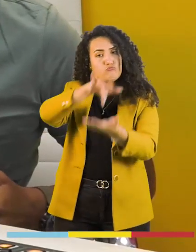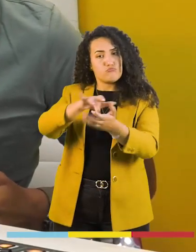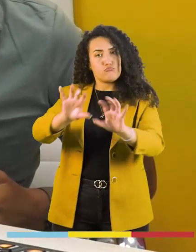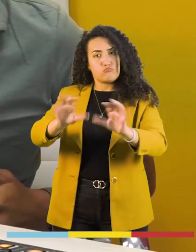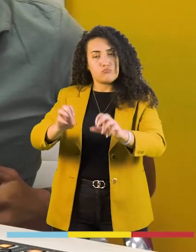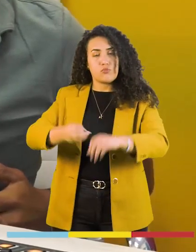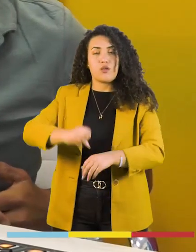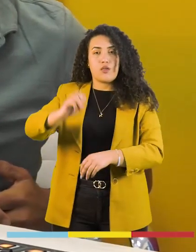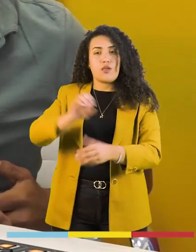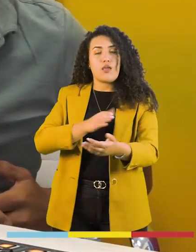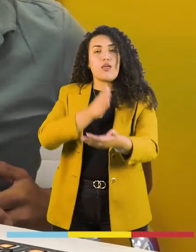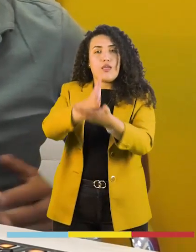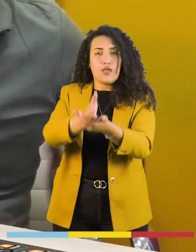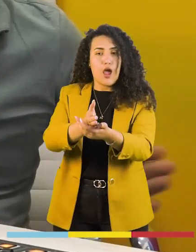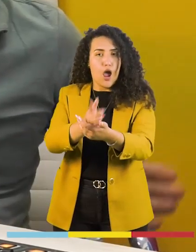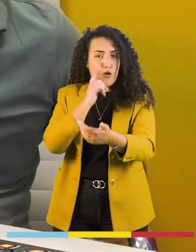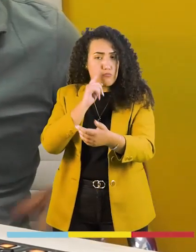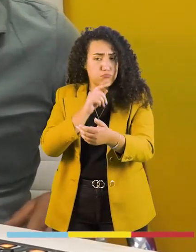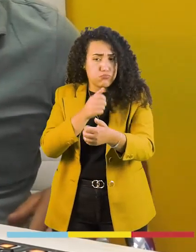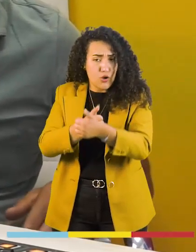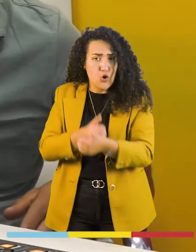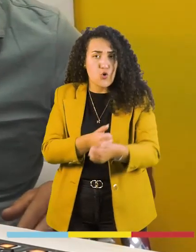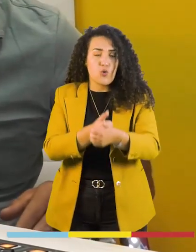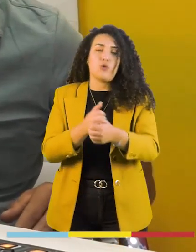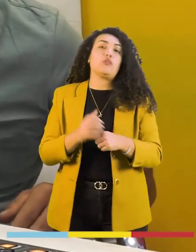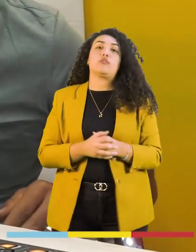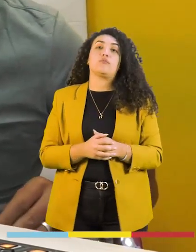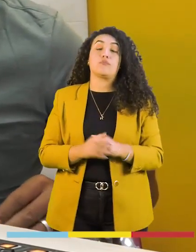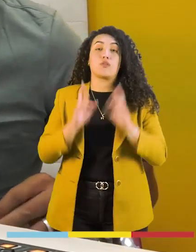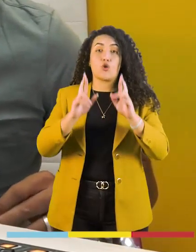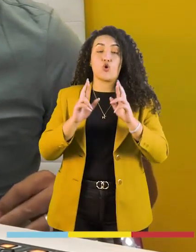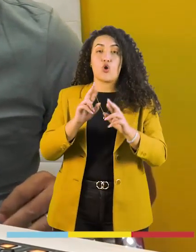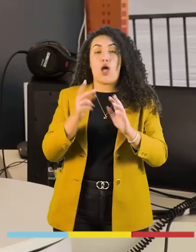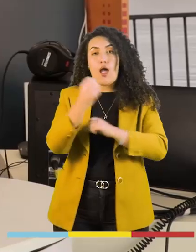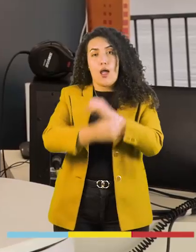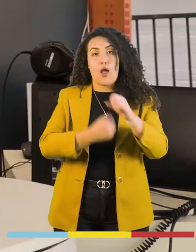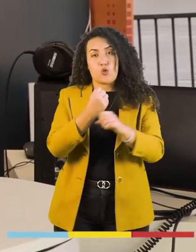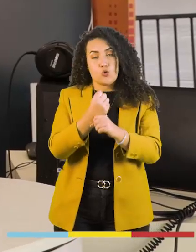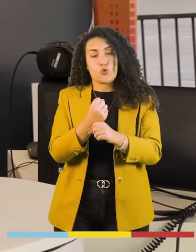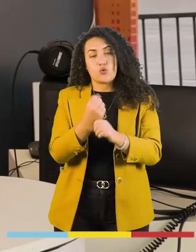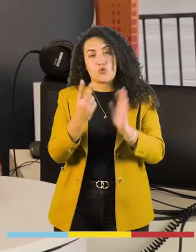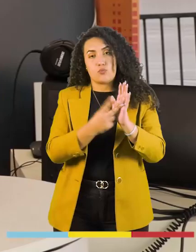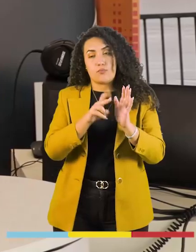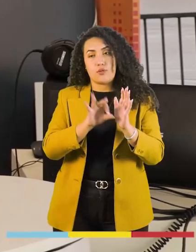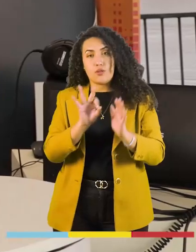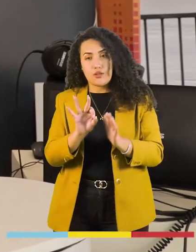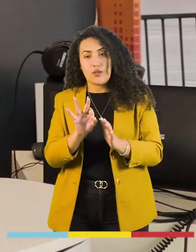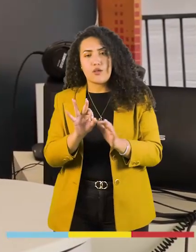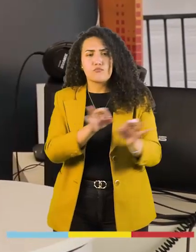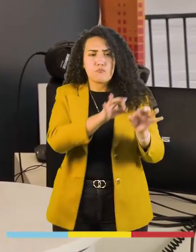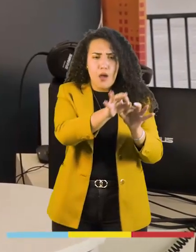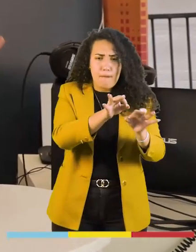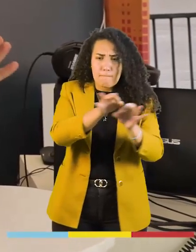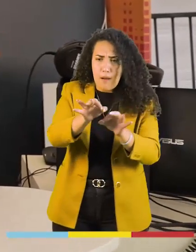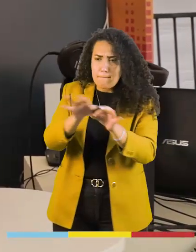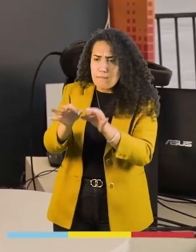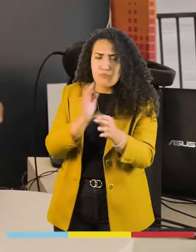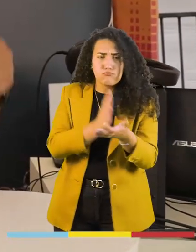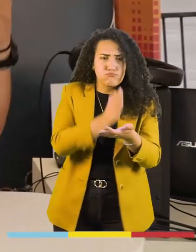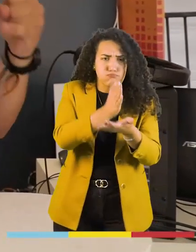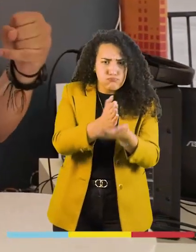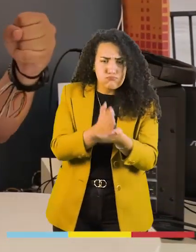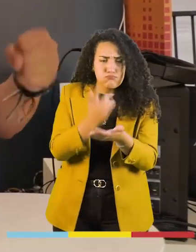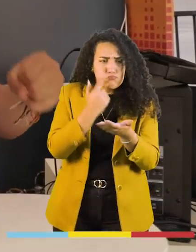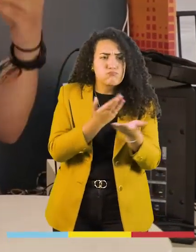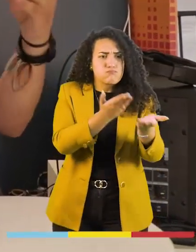el 2023 es seguir posicionando a la emisora en cada uno de los municipios del departamento, que